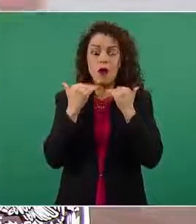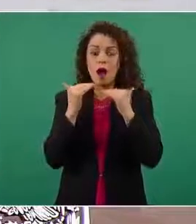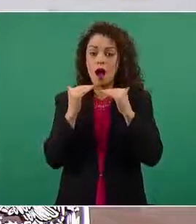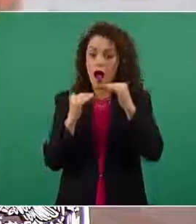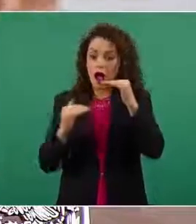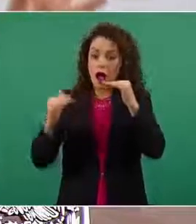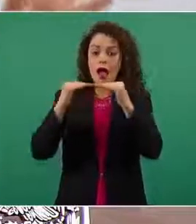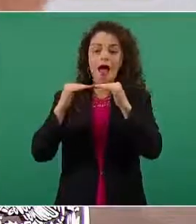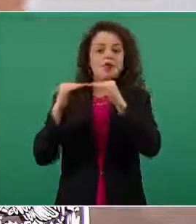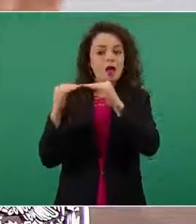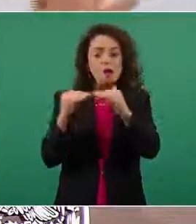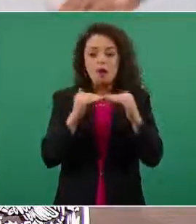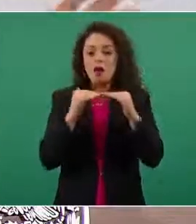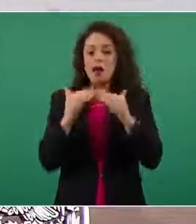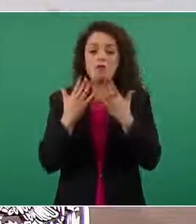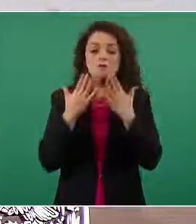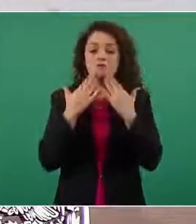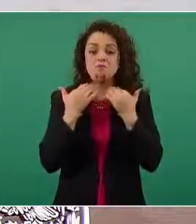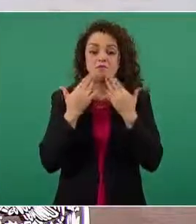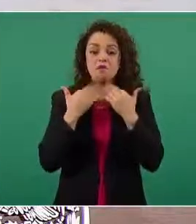Aunque parezca